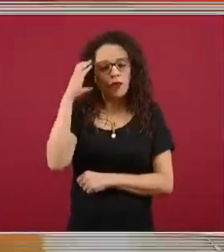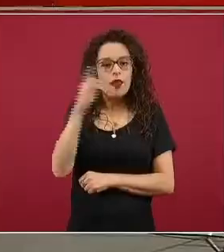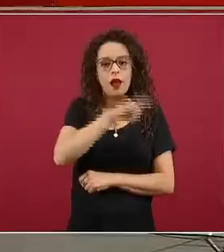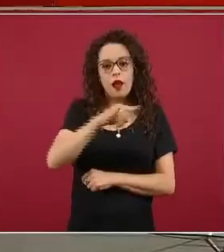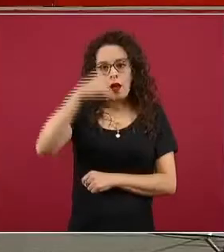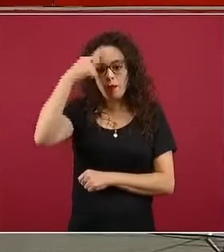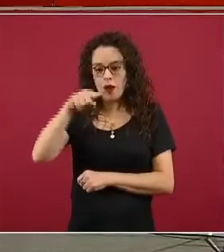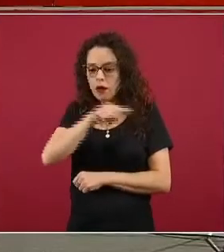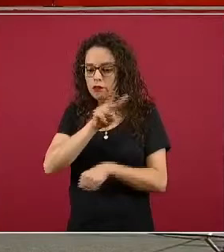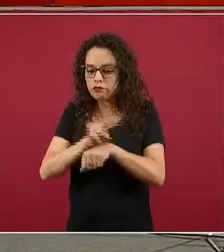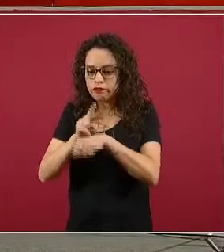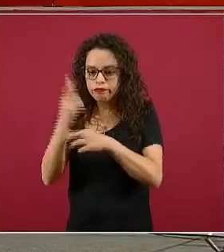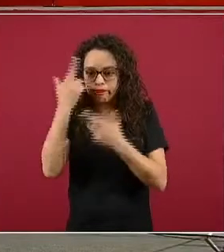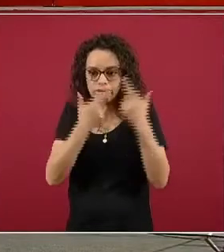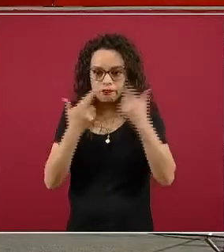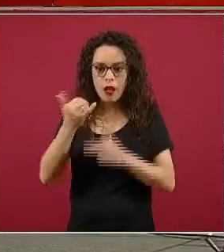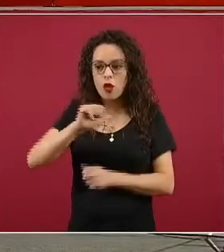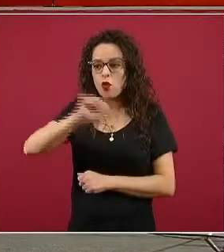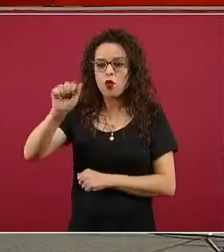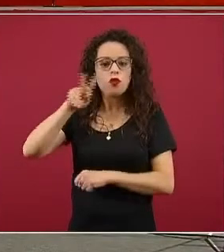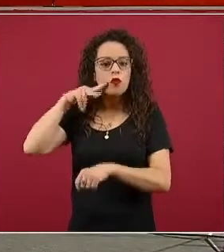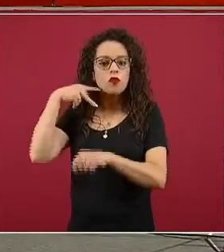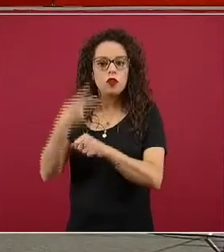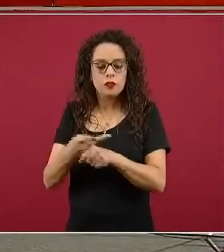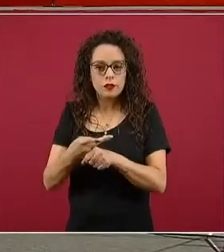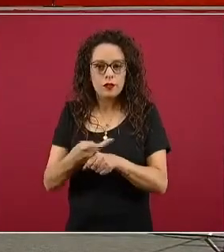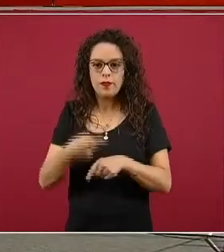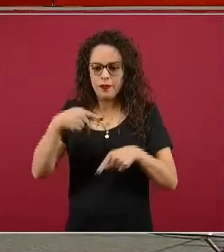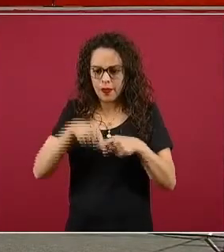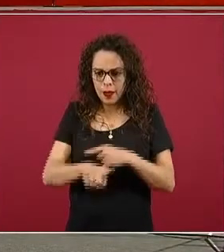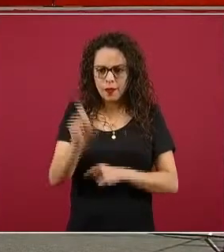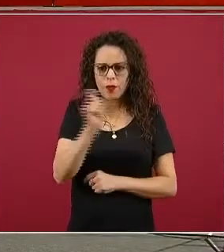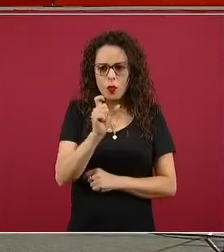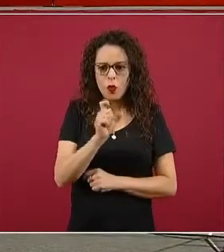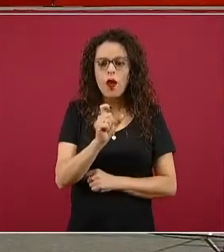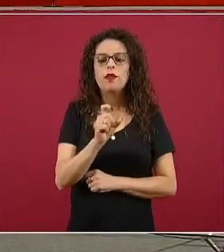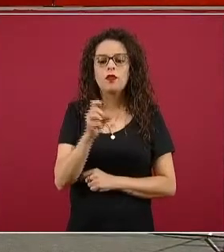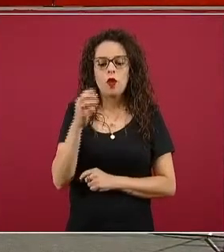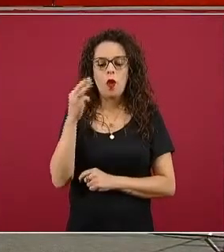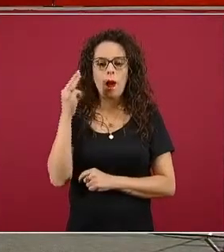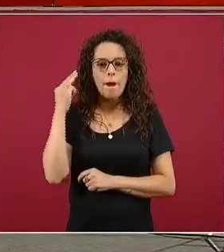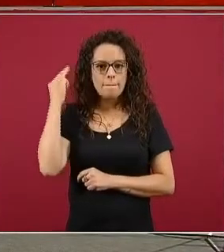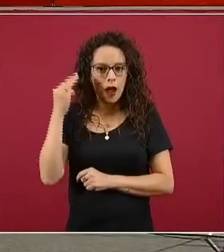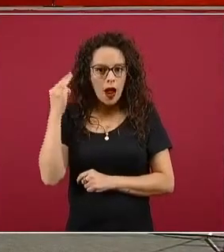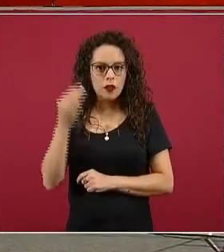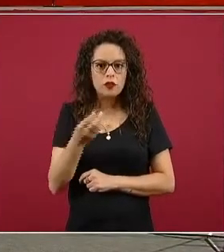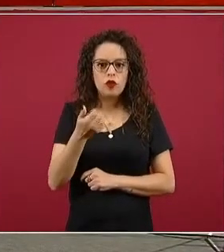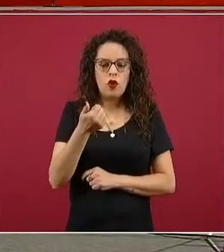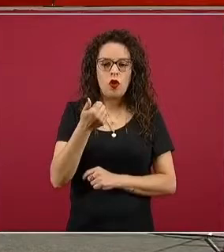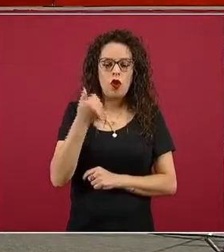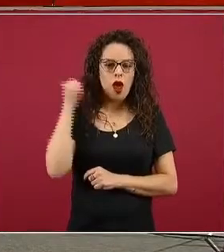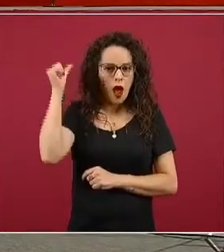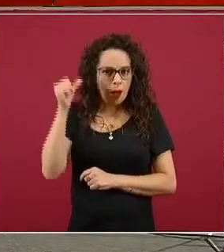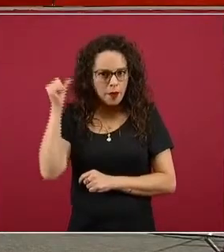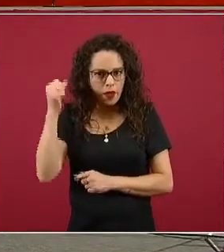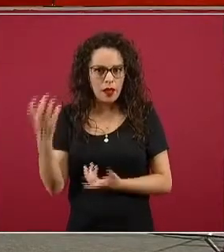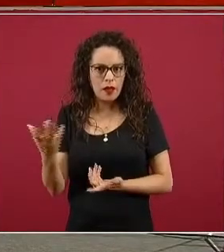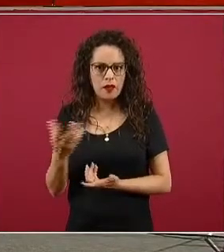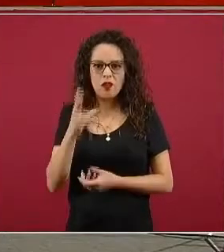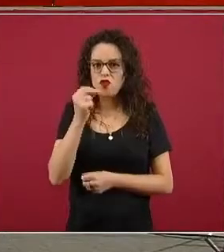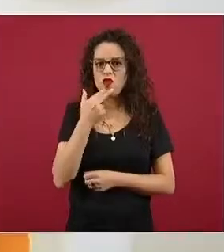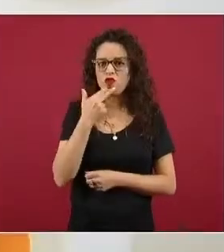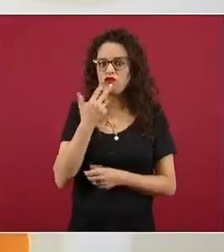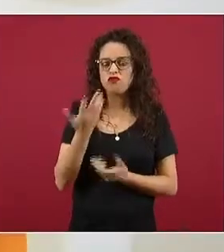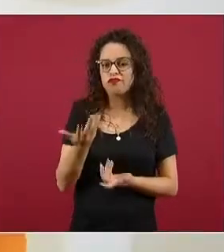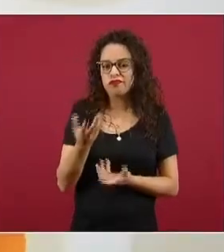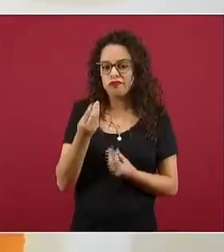aislamiento voluntario, que también se echaron a andar en marzo y en abril, no funcionaron mucho, la gente en general prefiere hacer el